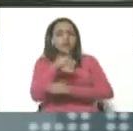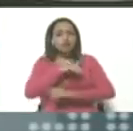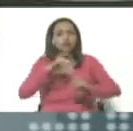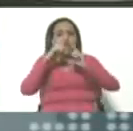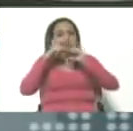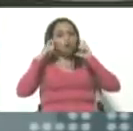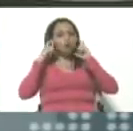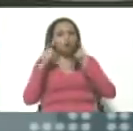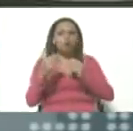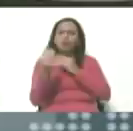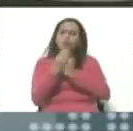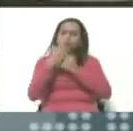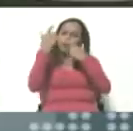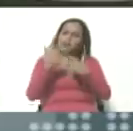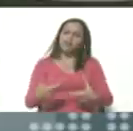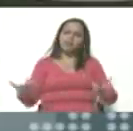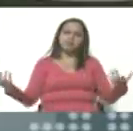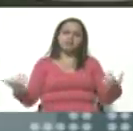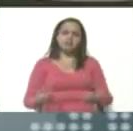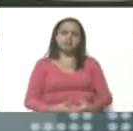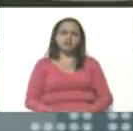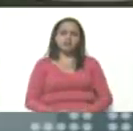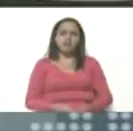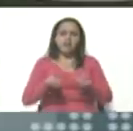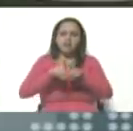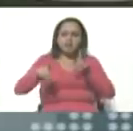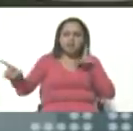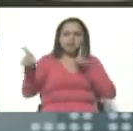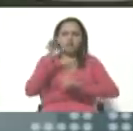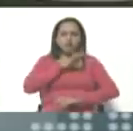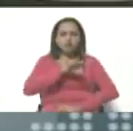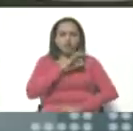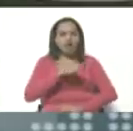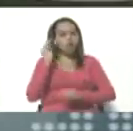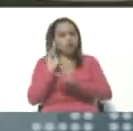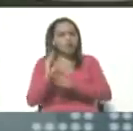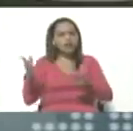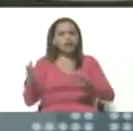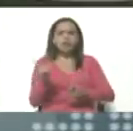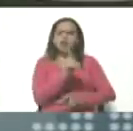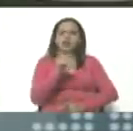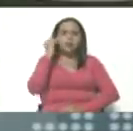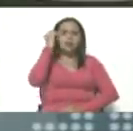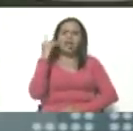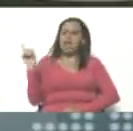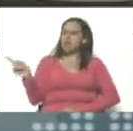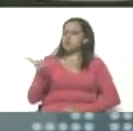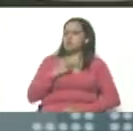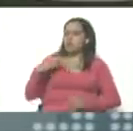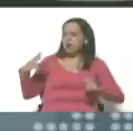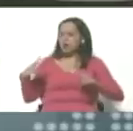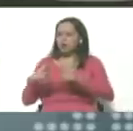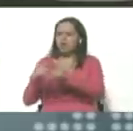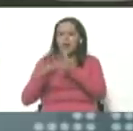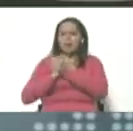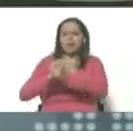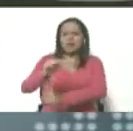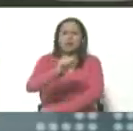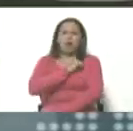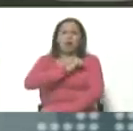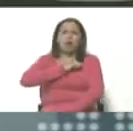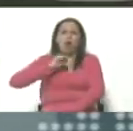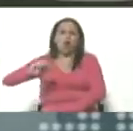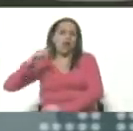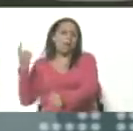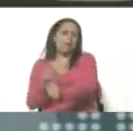tapaboca, cuídese. La distancia social, cuídelo, no se confíe. No, que me encontré con un compadre, con mi amigo, con